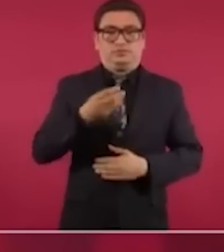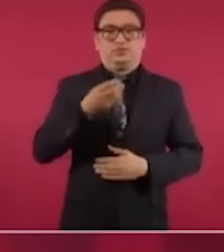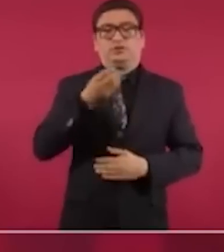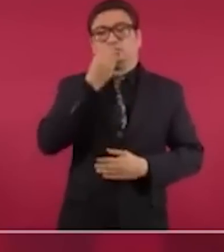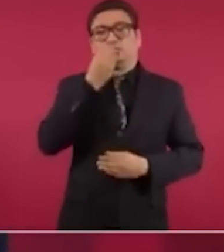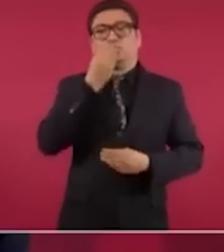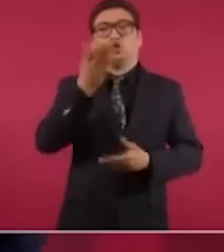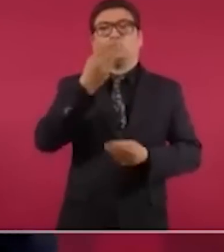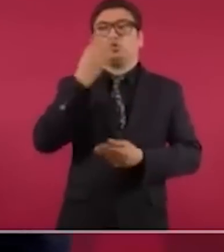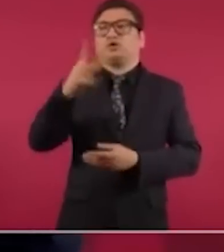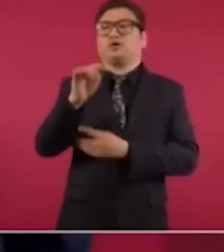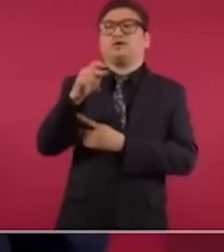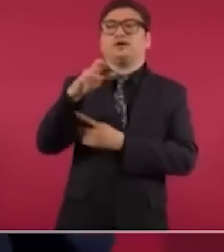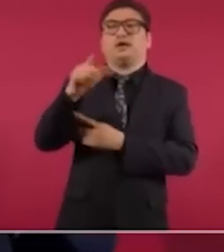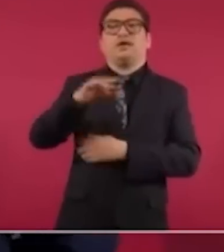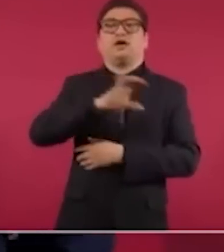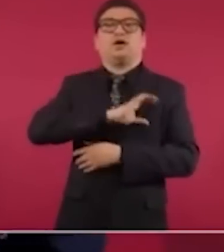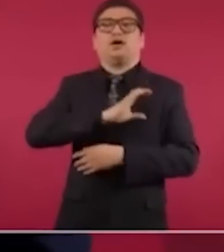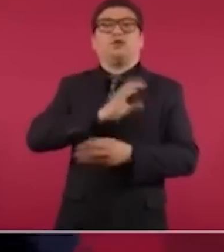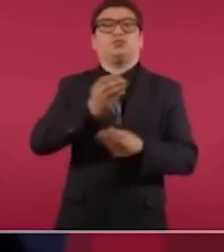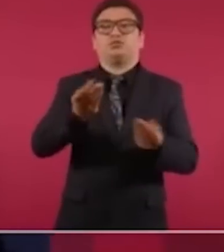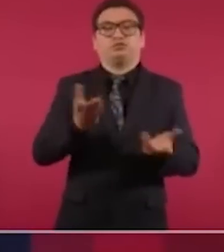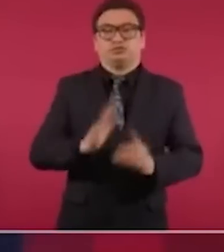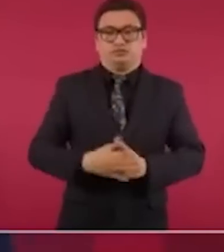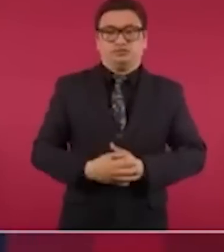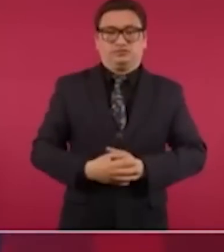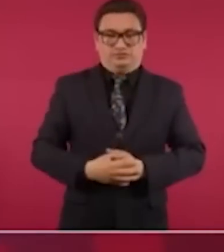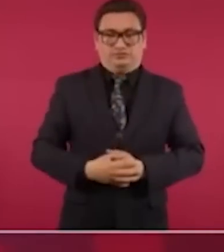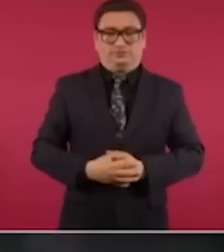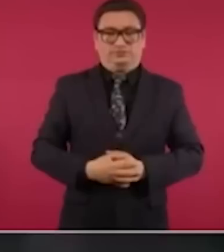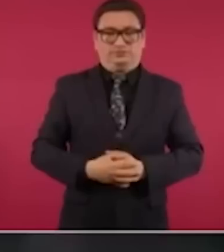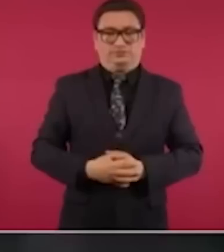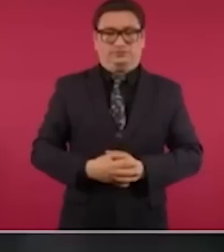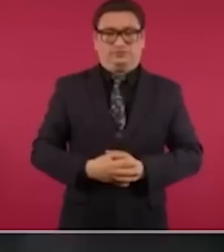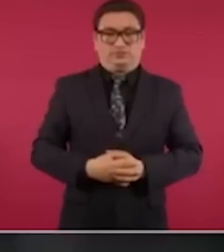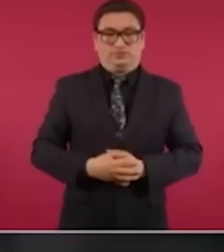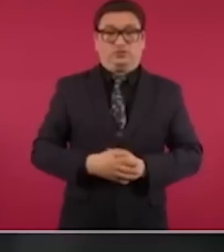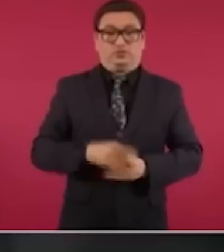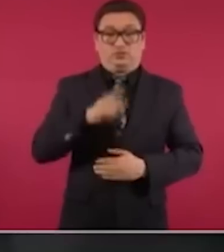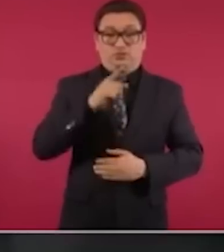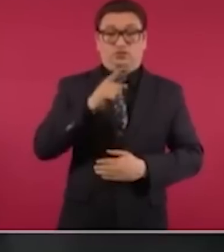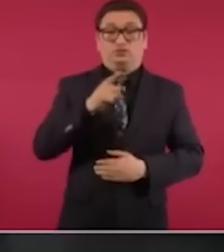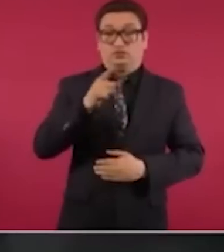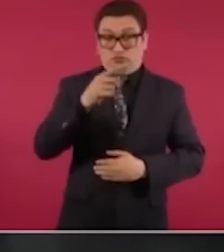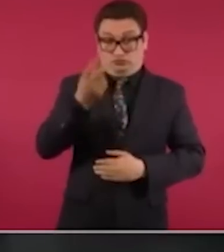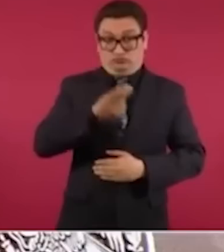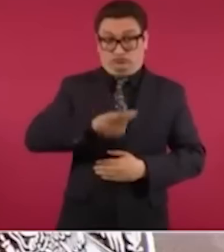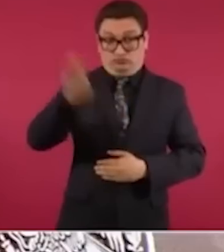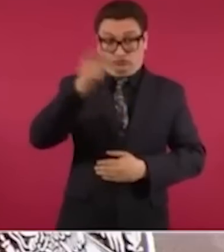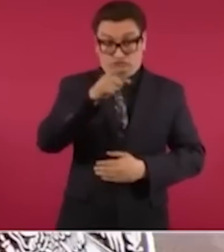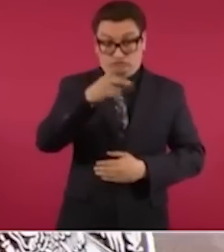para Tatiana que la quiero mucho no la fue el gobierno no no le pidió denuncia